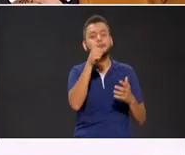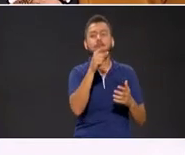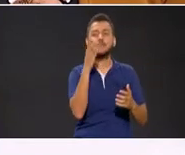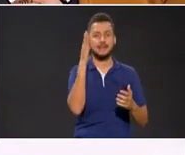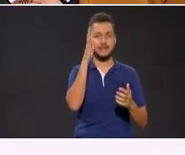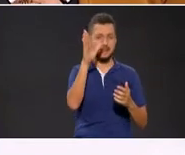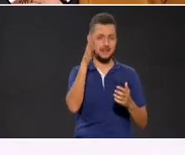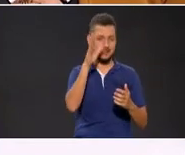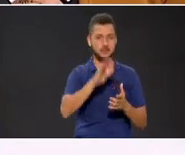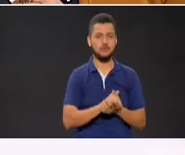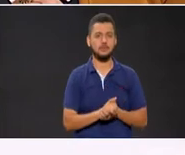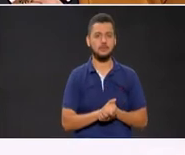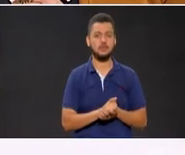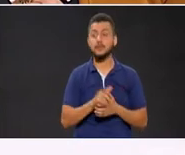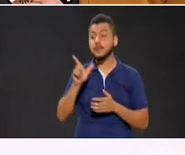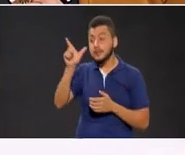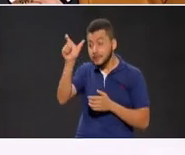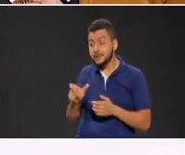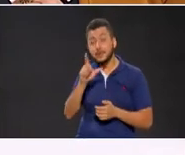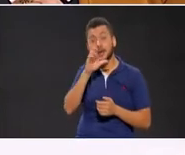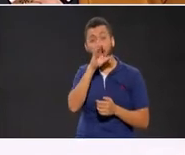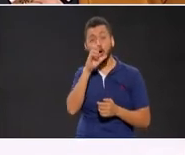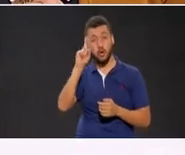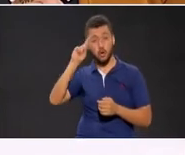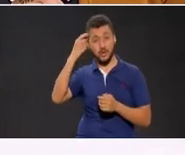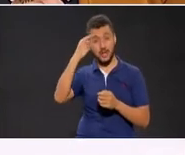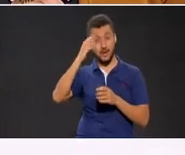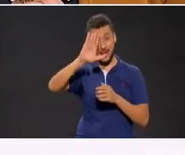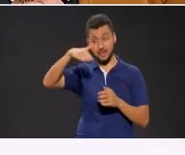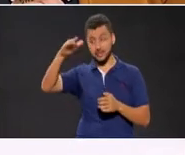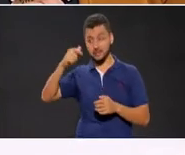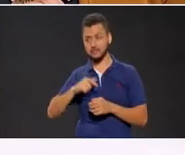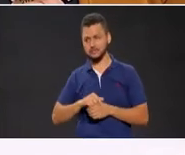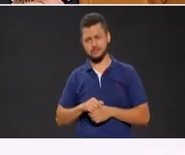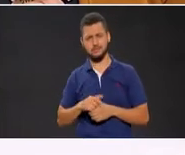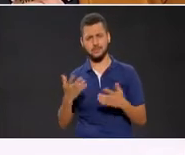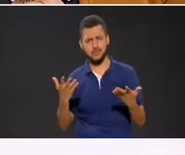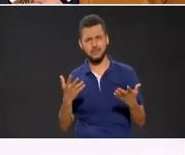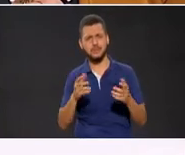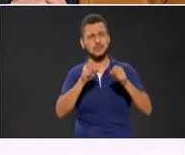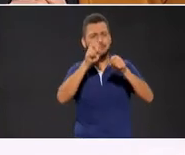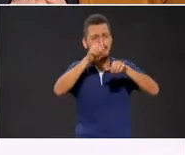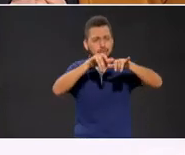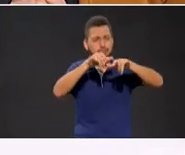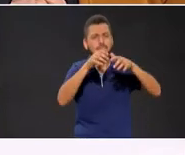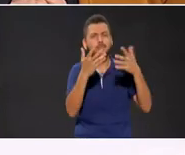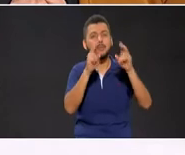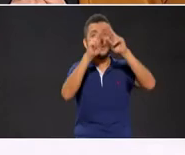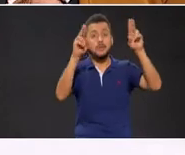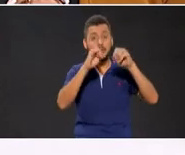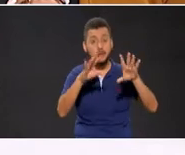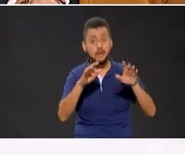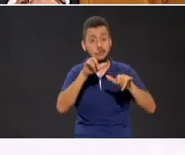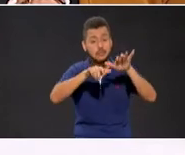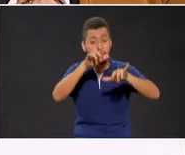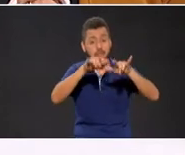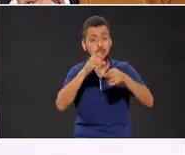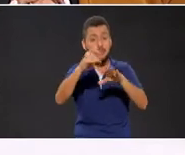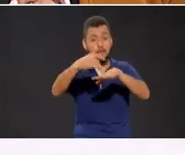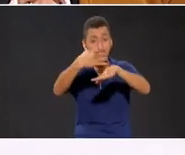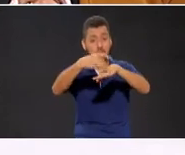universidad virtual se quedó corto muchos quieren volver a estos civiles con baile y quieren hacer grandes cosas pero se quedan en las